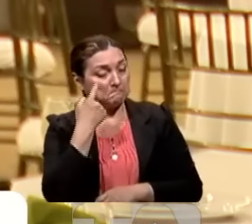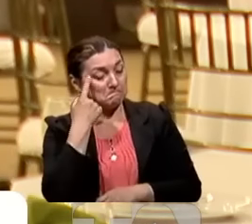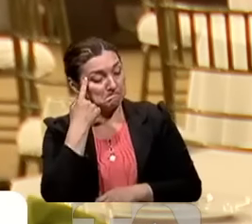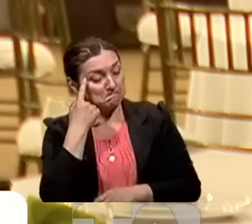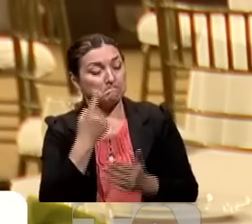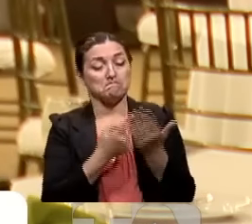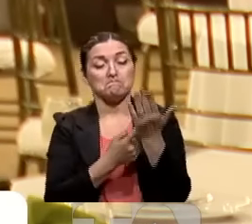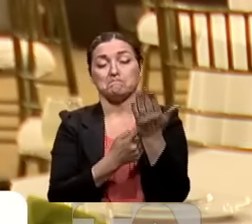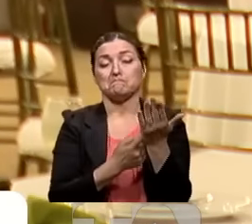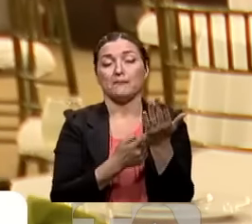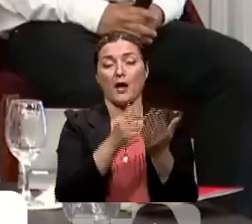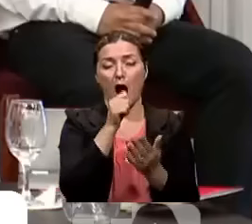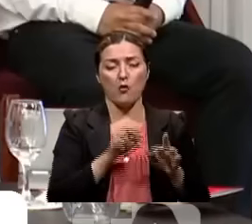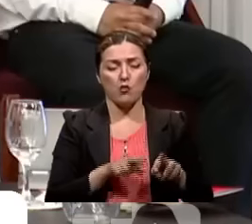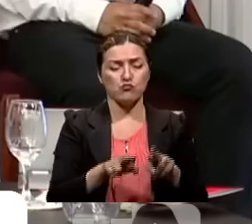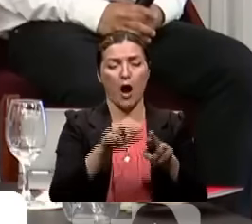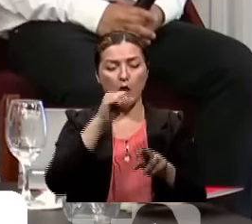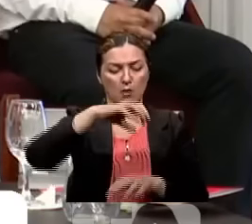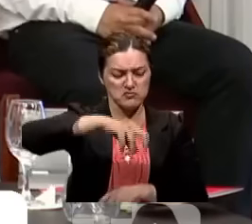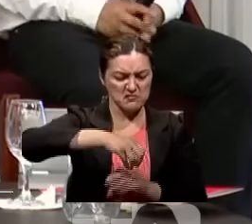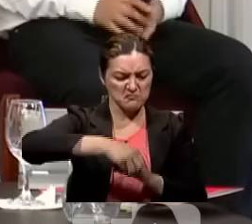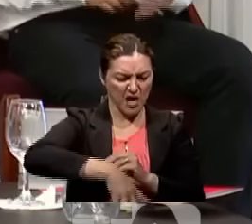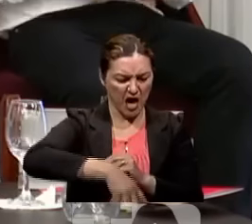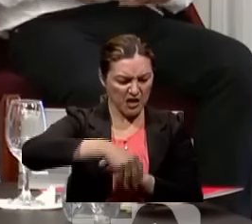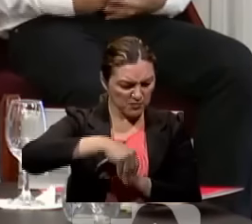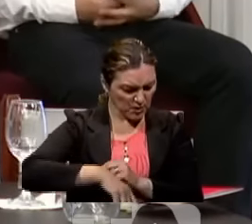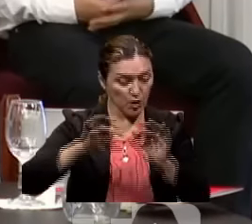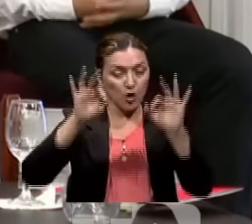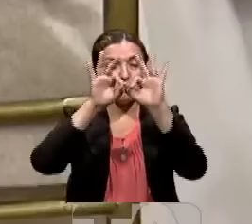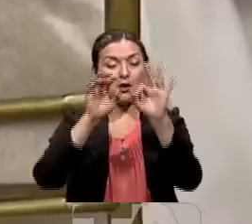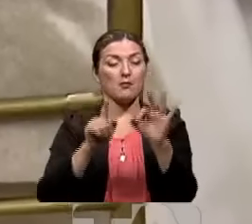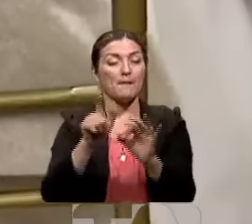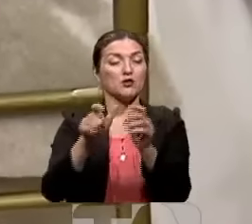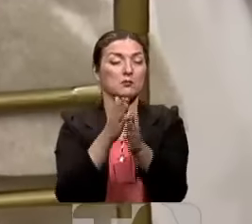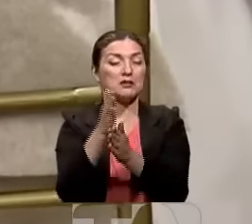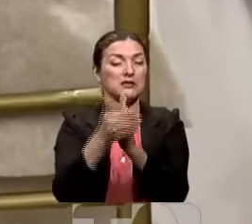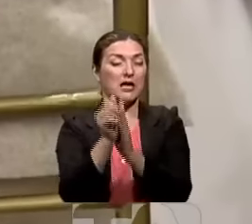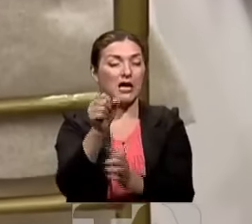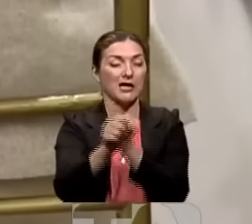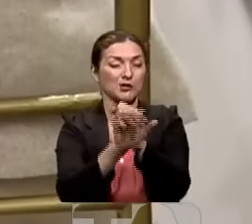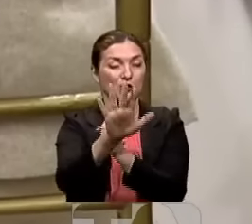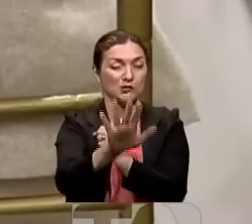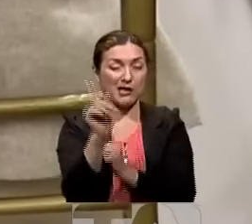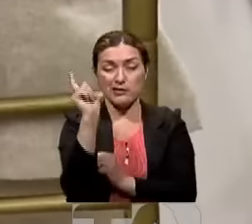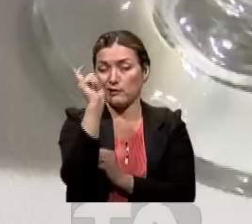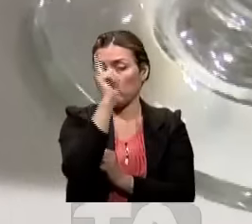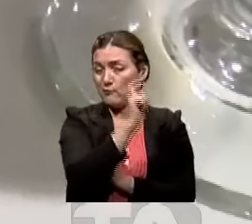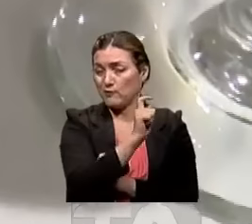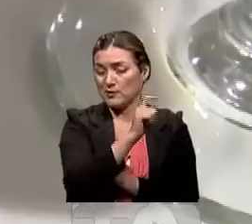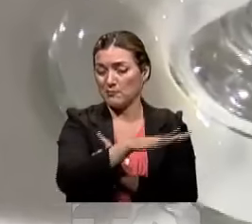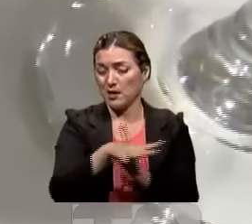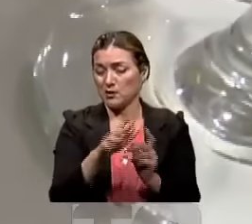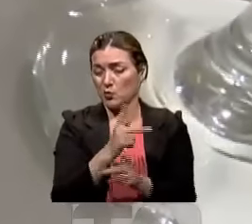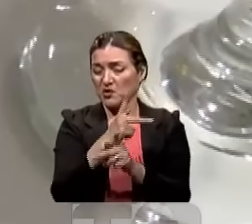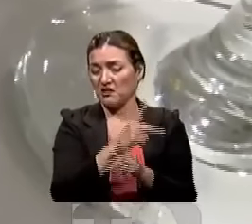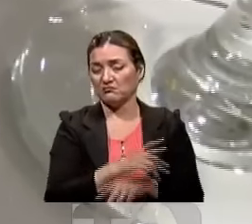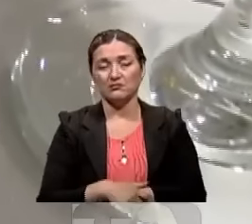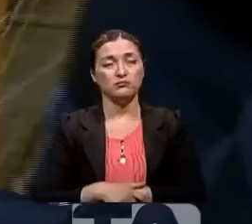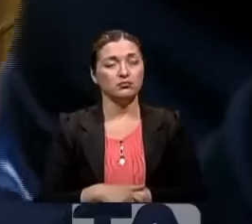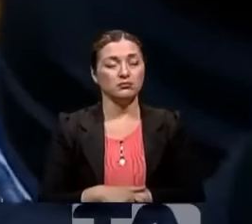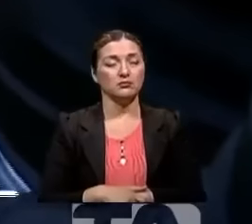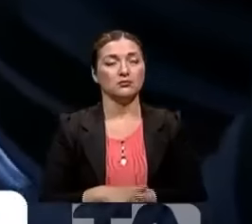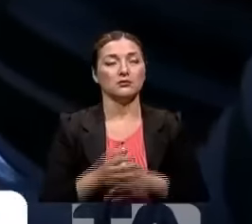del agua, el tema del consumo de la luz. Según los expertos, los próximos 5 años serán críticos para la conservación del medio ambiente. Por ello,